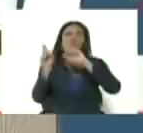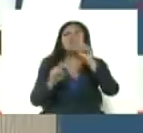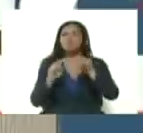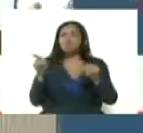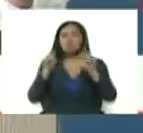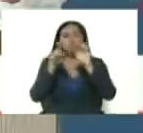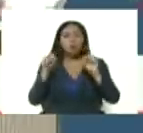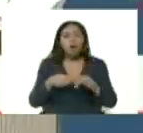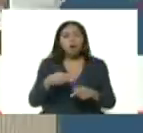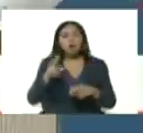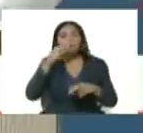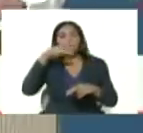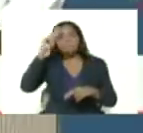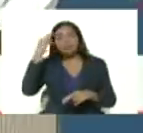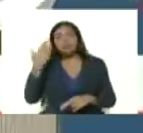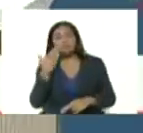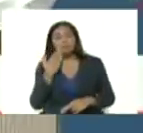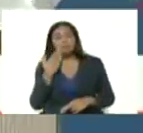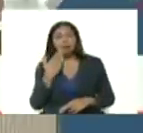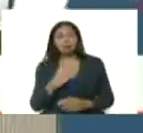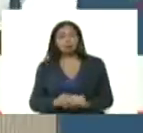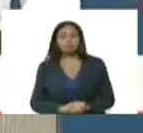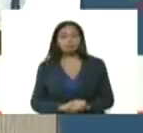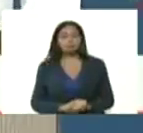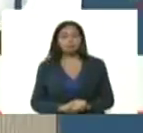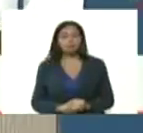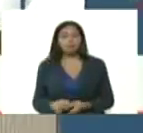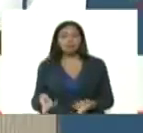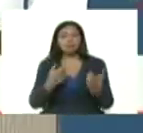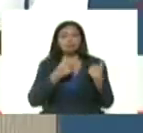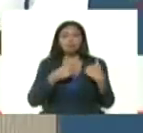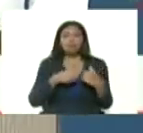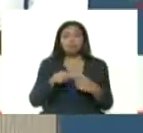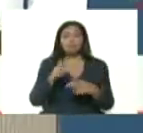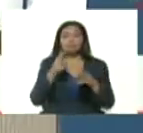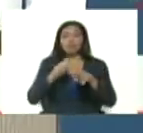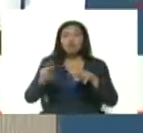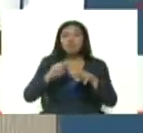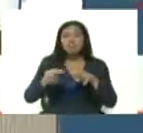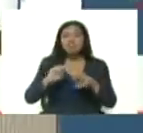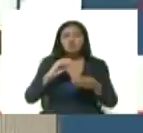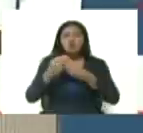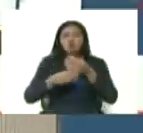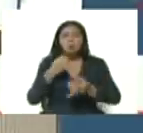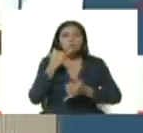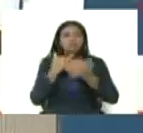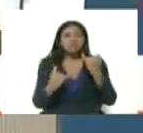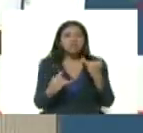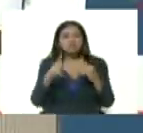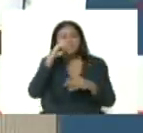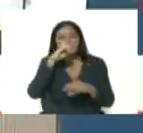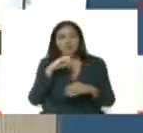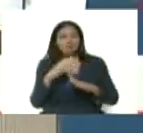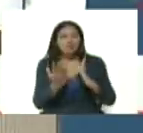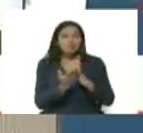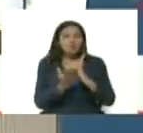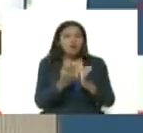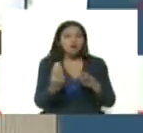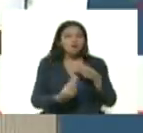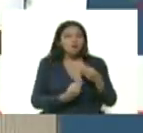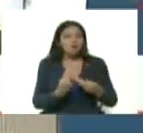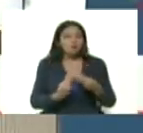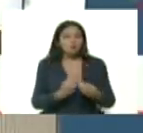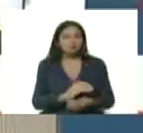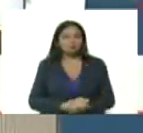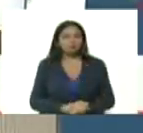a las padres, a los padres, a las madres, a los representantes acerca de la culminación del año